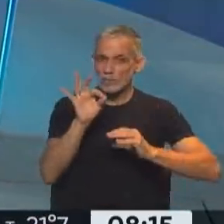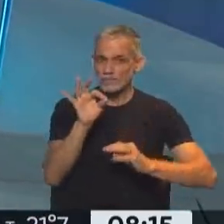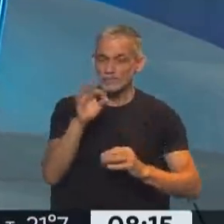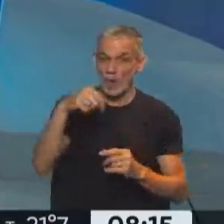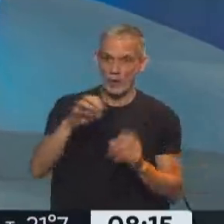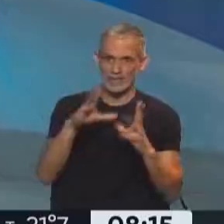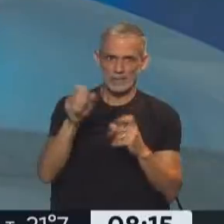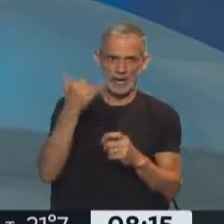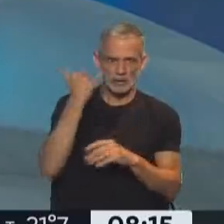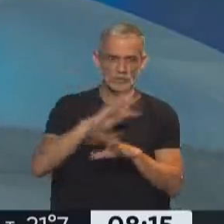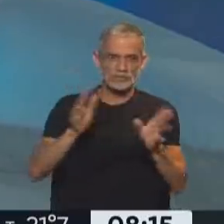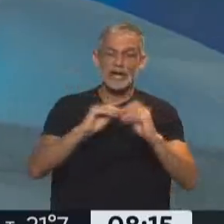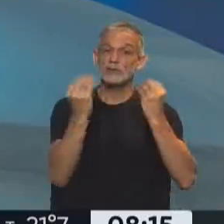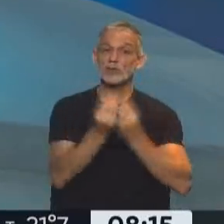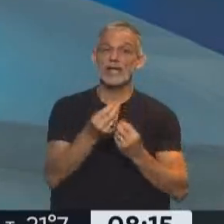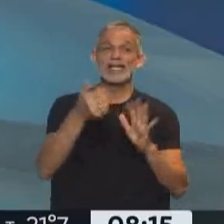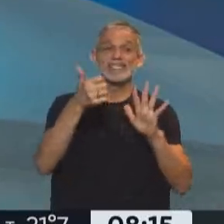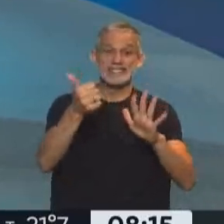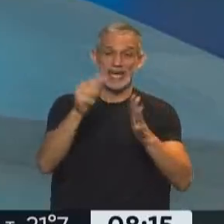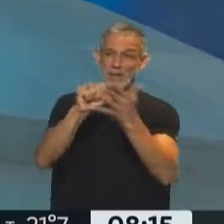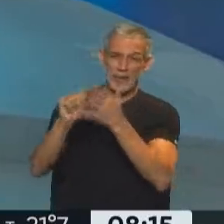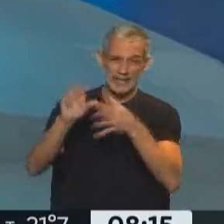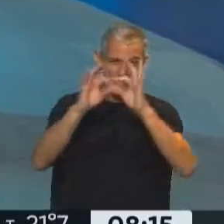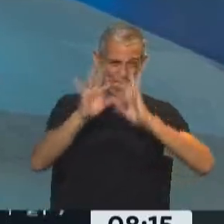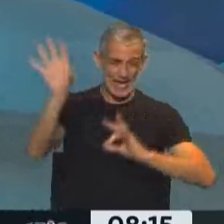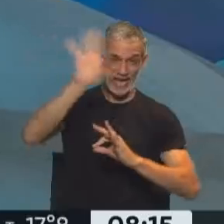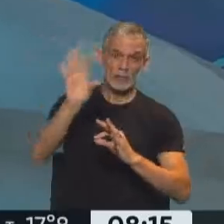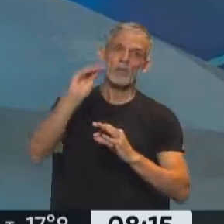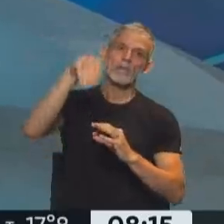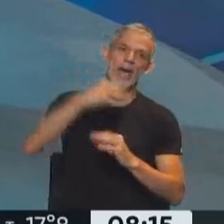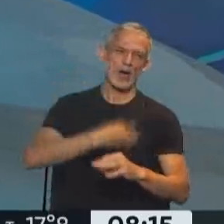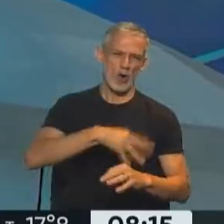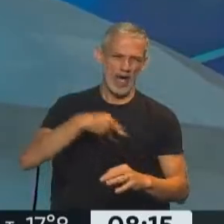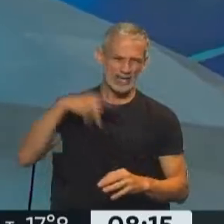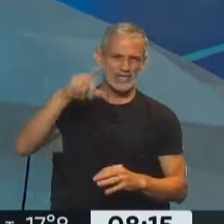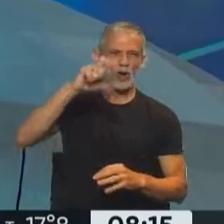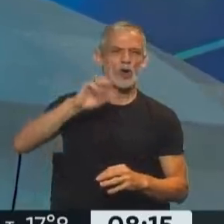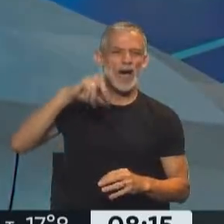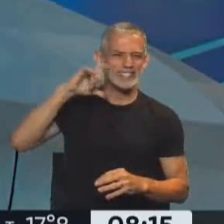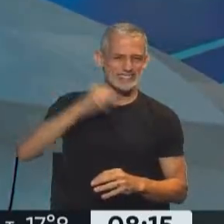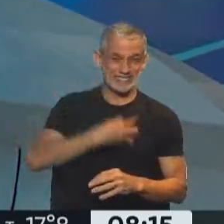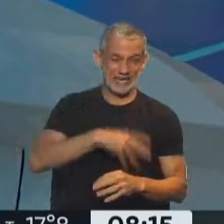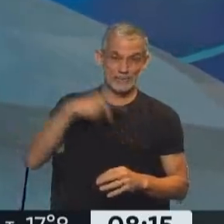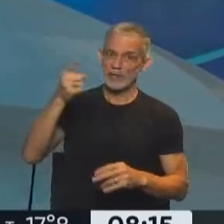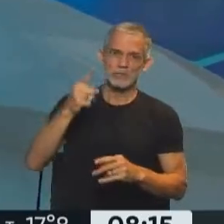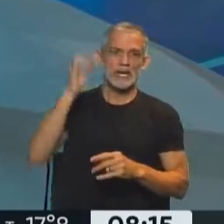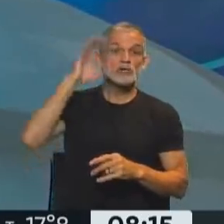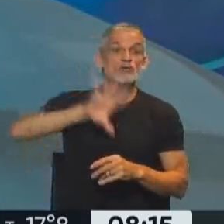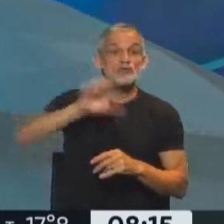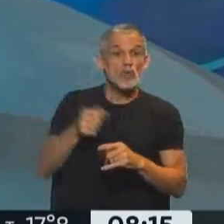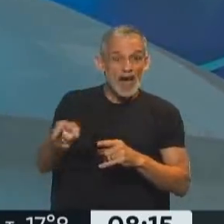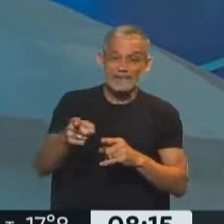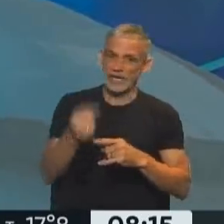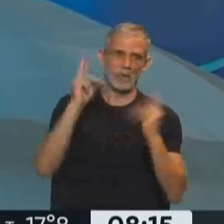hoy muy tempranito. Ya son 6 los países europeos, porque se acaba de sumar Croacia, que restringe vuelos a Sudáfrica porque